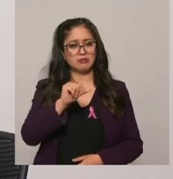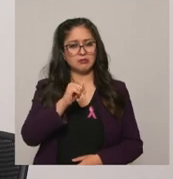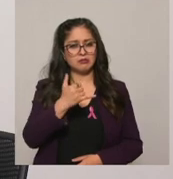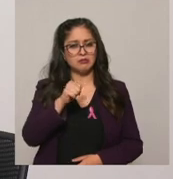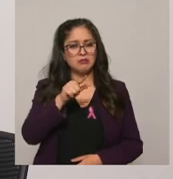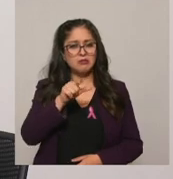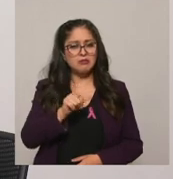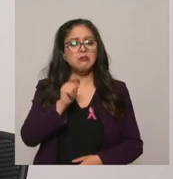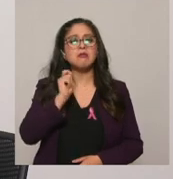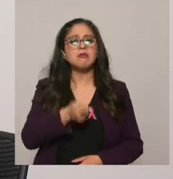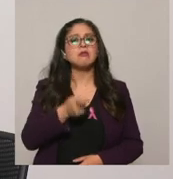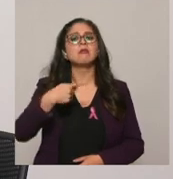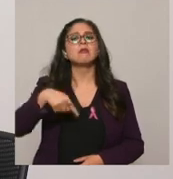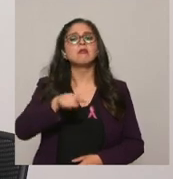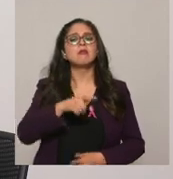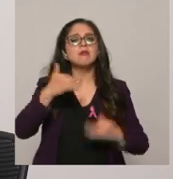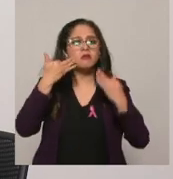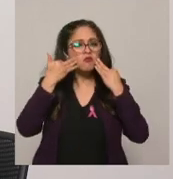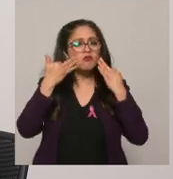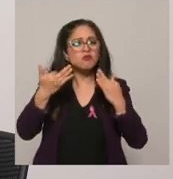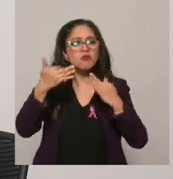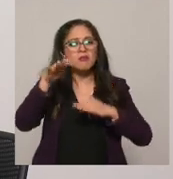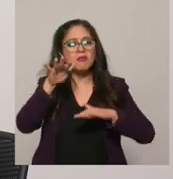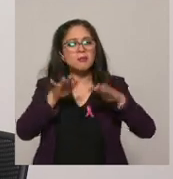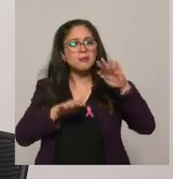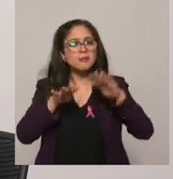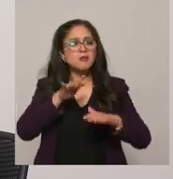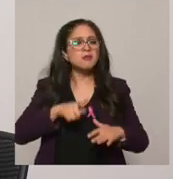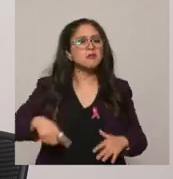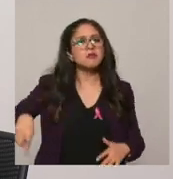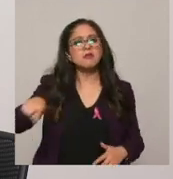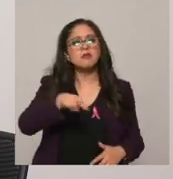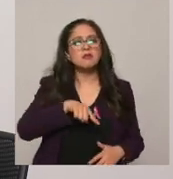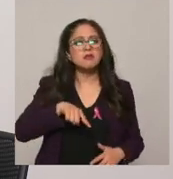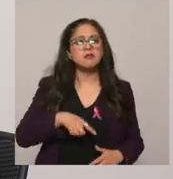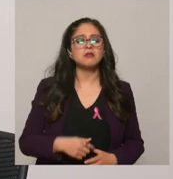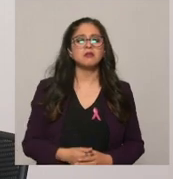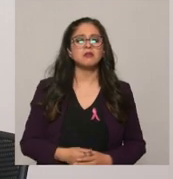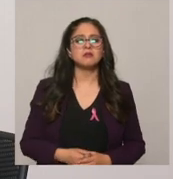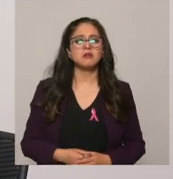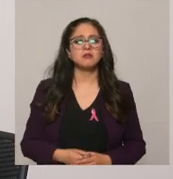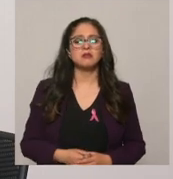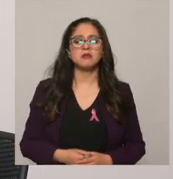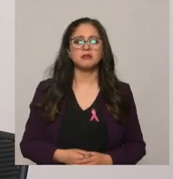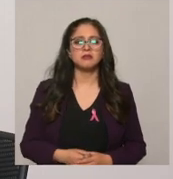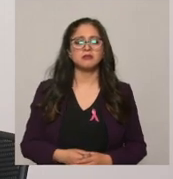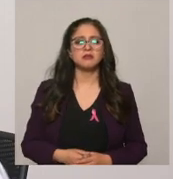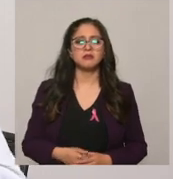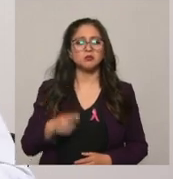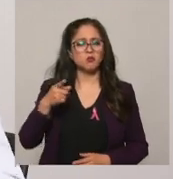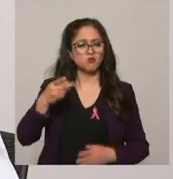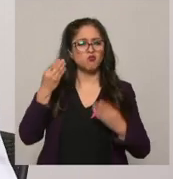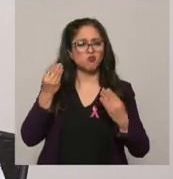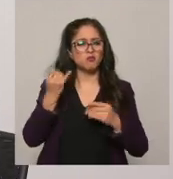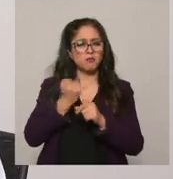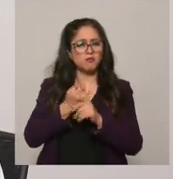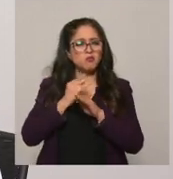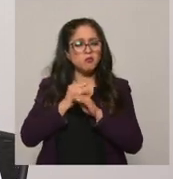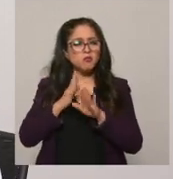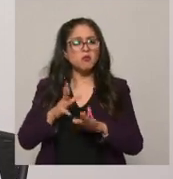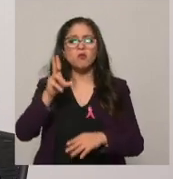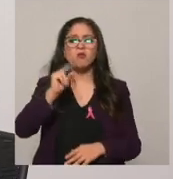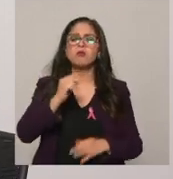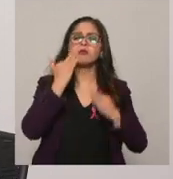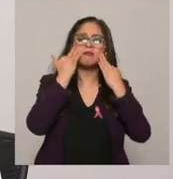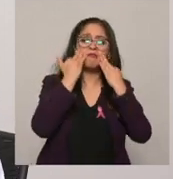fenómeno del testimonio que de pronto estamos saturados un poco, no por minimizar los